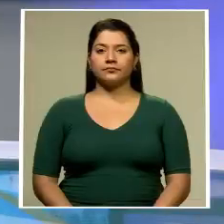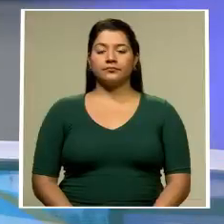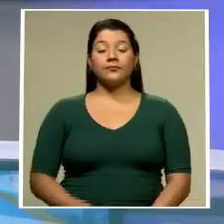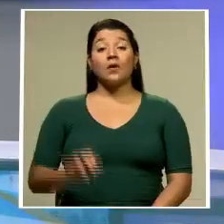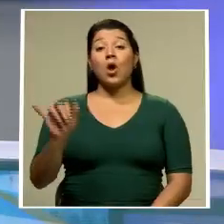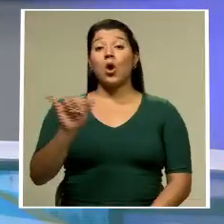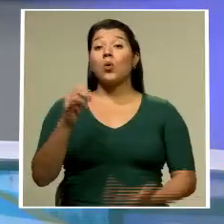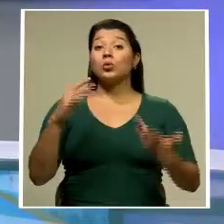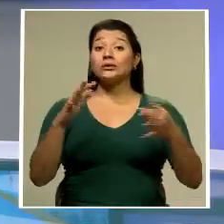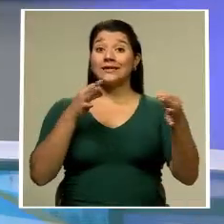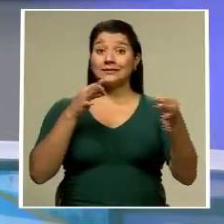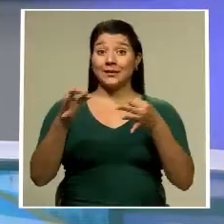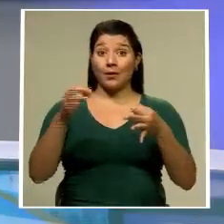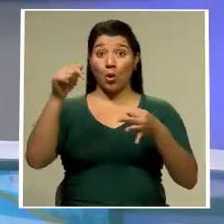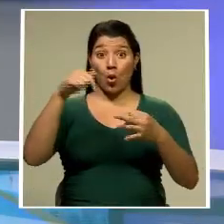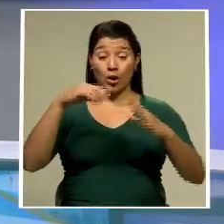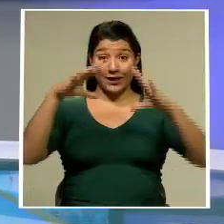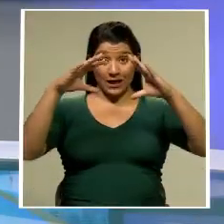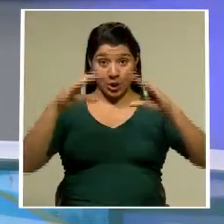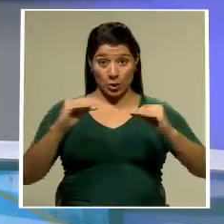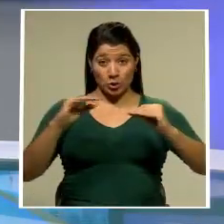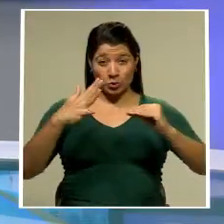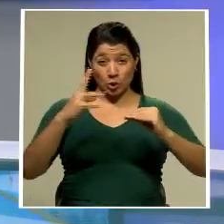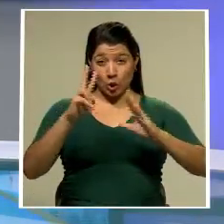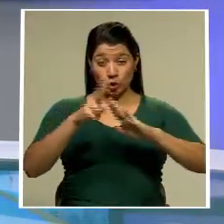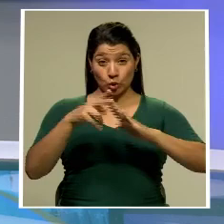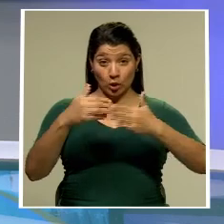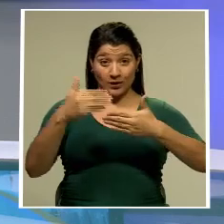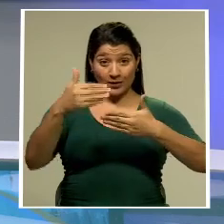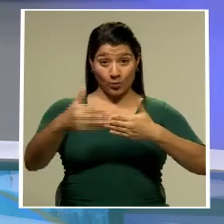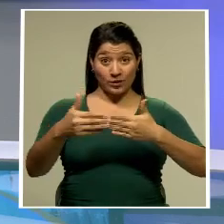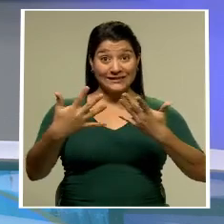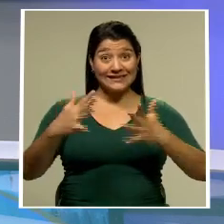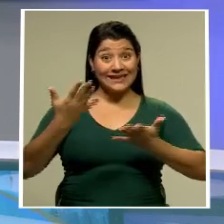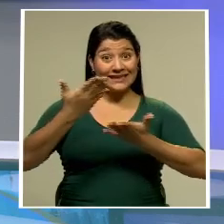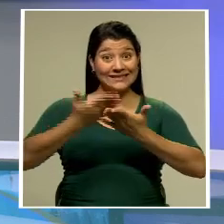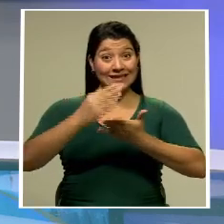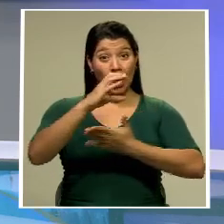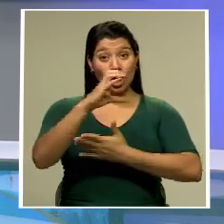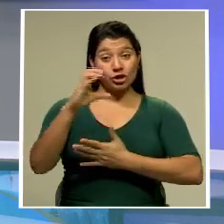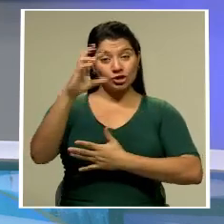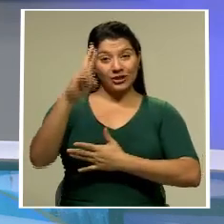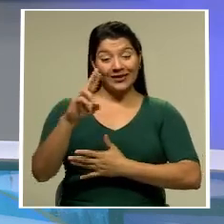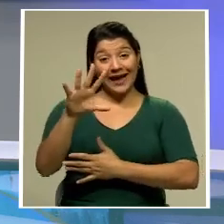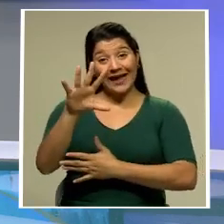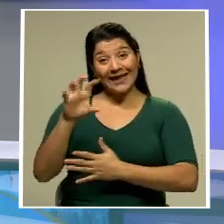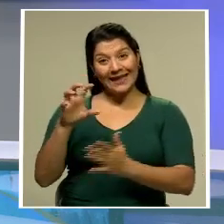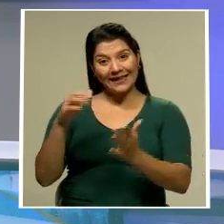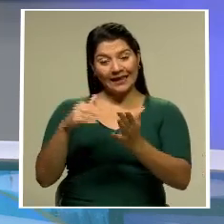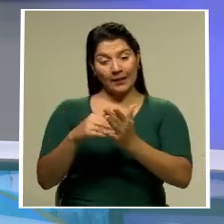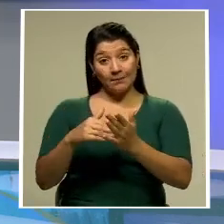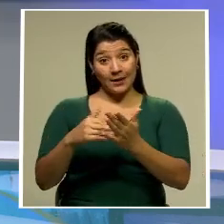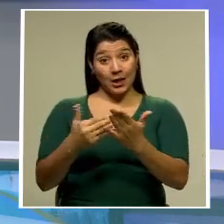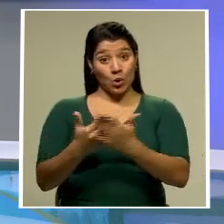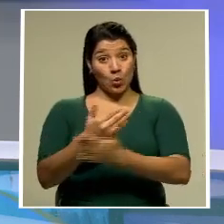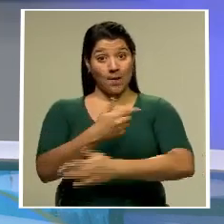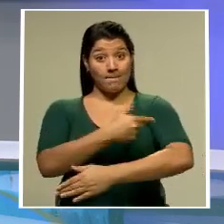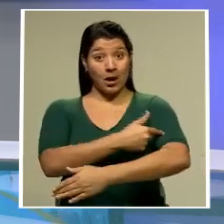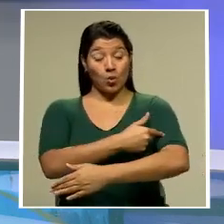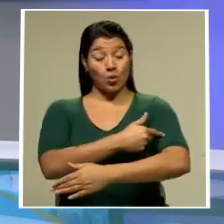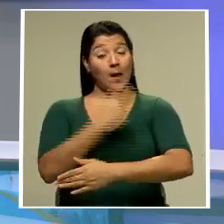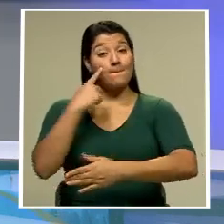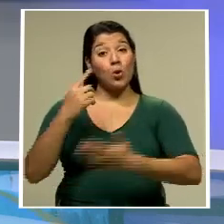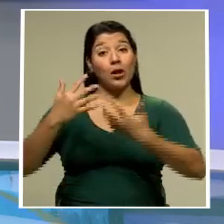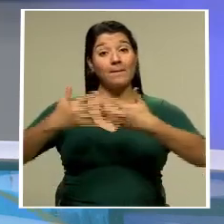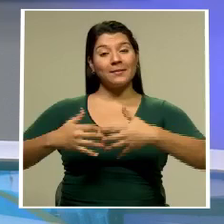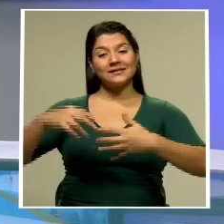Como le adelantamos esta noche, en un par de horas llegan al país 500.000 nuevas dosis de la vacuna